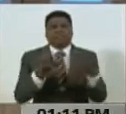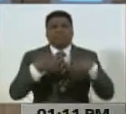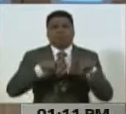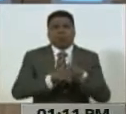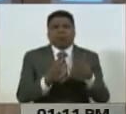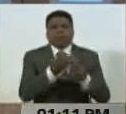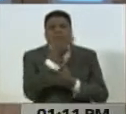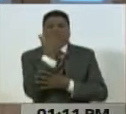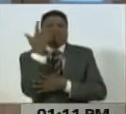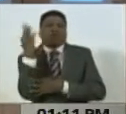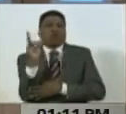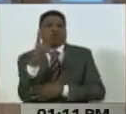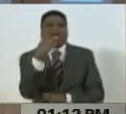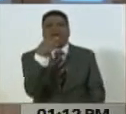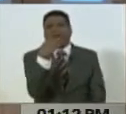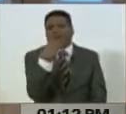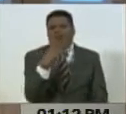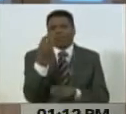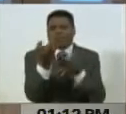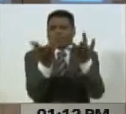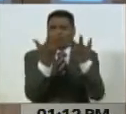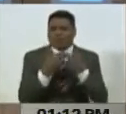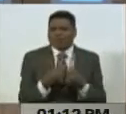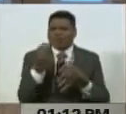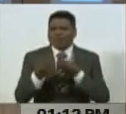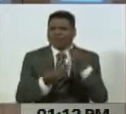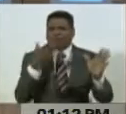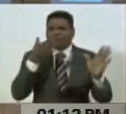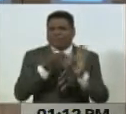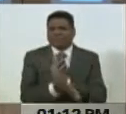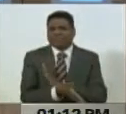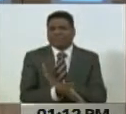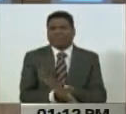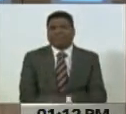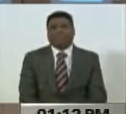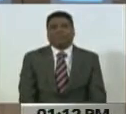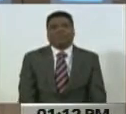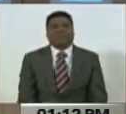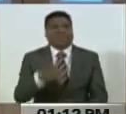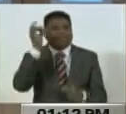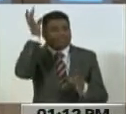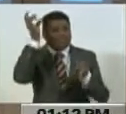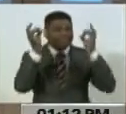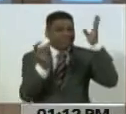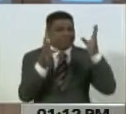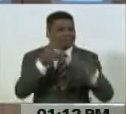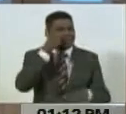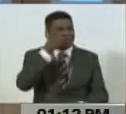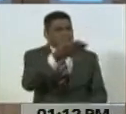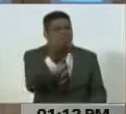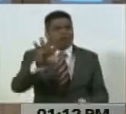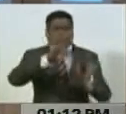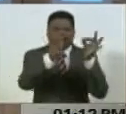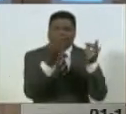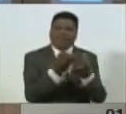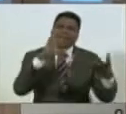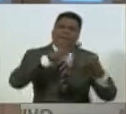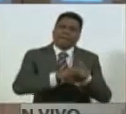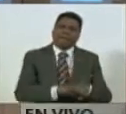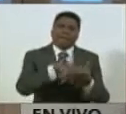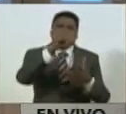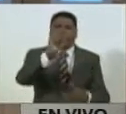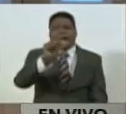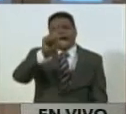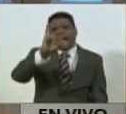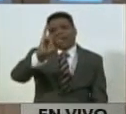en pleno desarrollo. Y para que nos cuente cómo se está llevando a cabo esta iniciativa del Poder Popular, familiares, amigos de Ali Primera, tenemos a